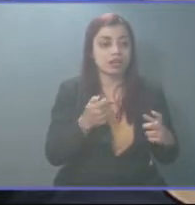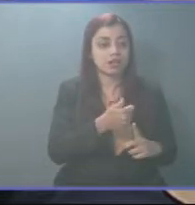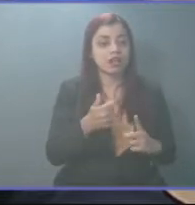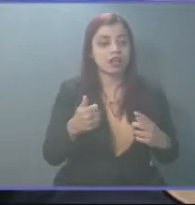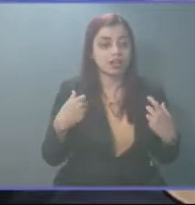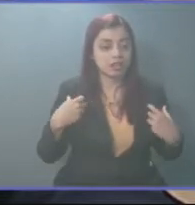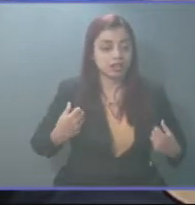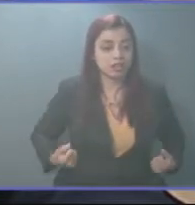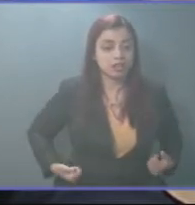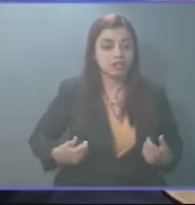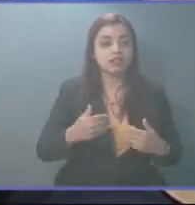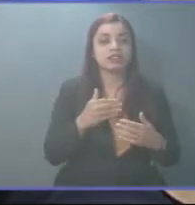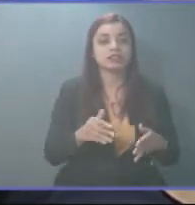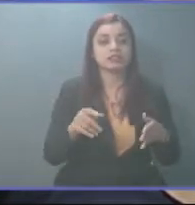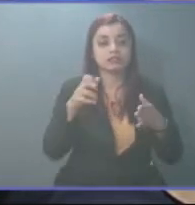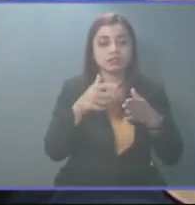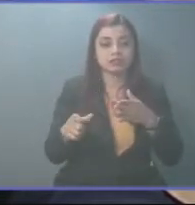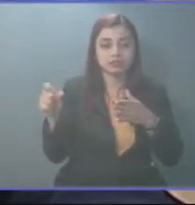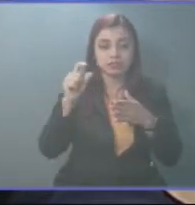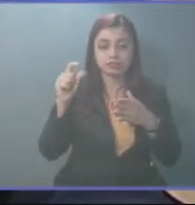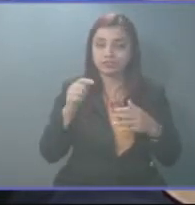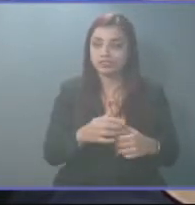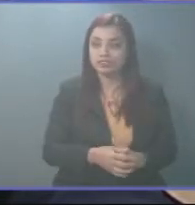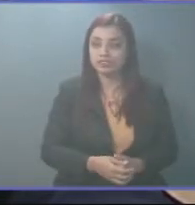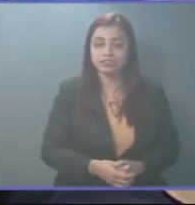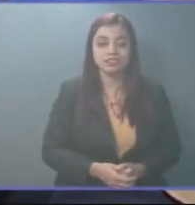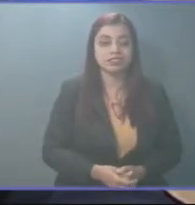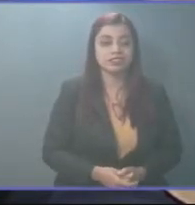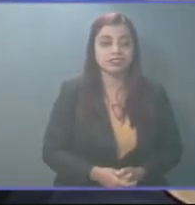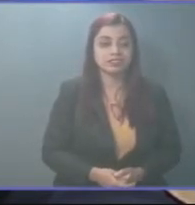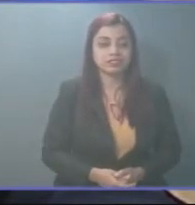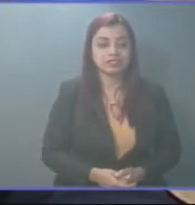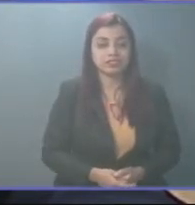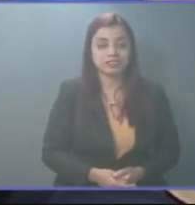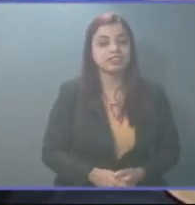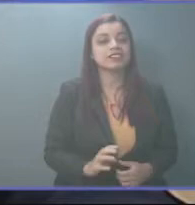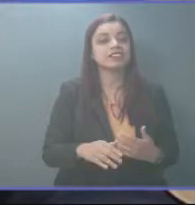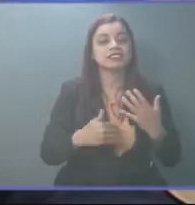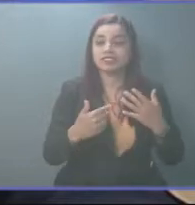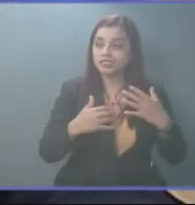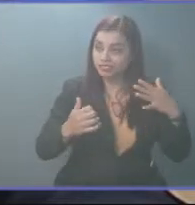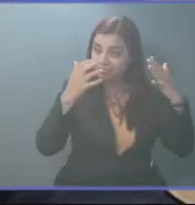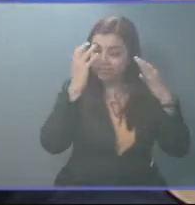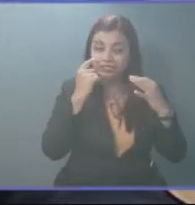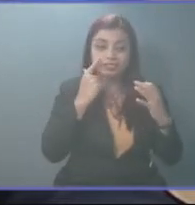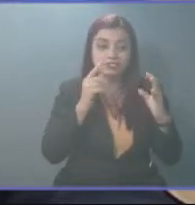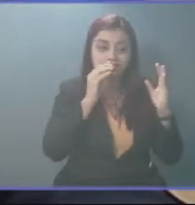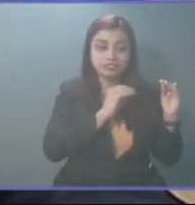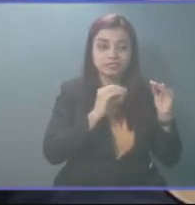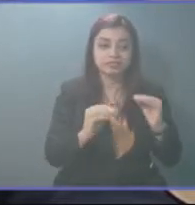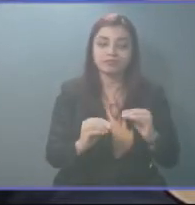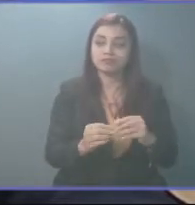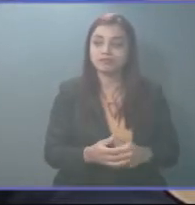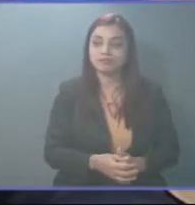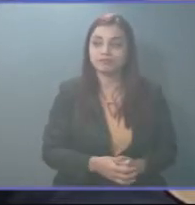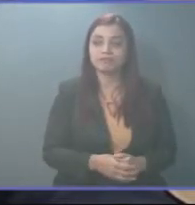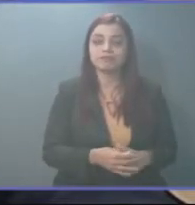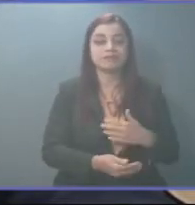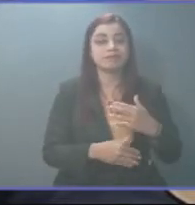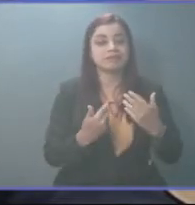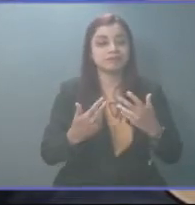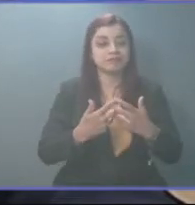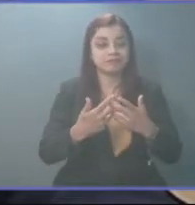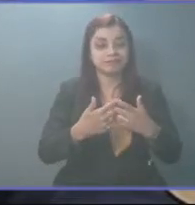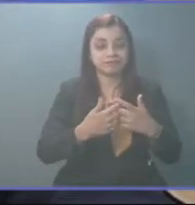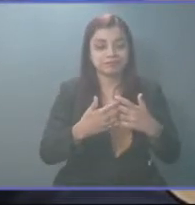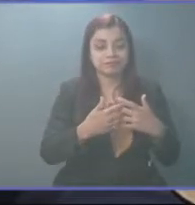las instituciones autónomas y las municipalidades. Esta disposición se aplicará a la planilla general de empleados de las empresas privadas